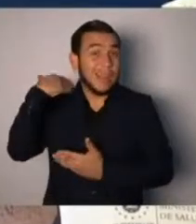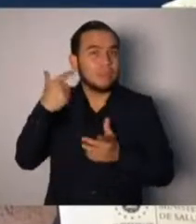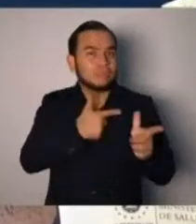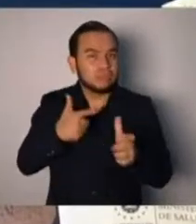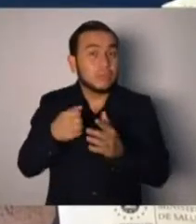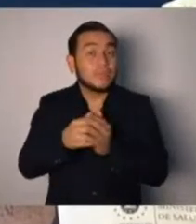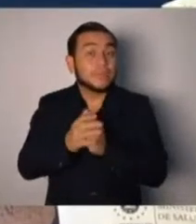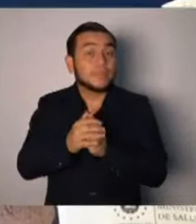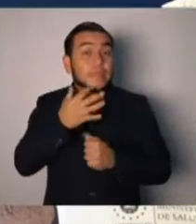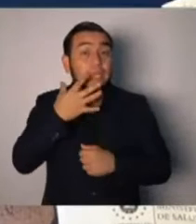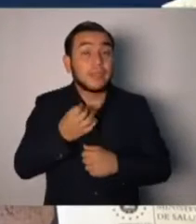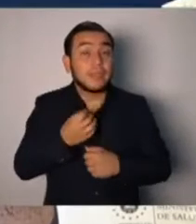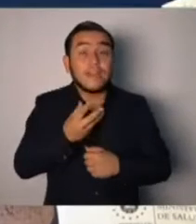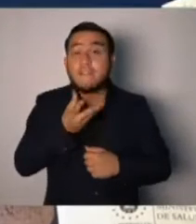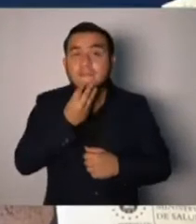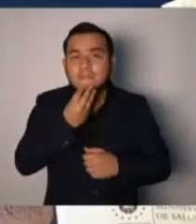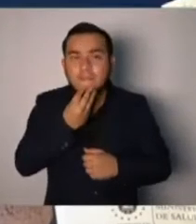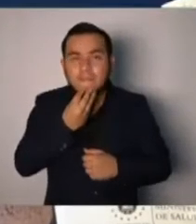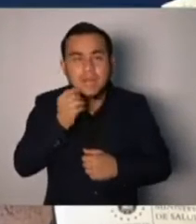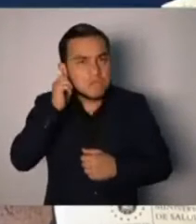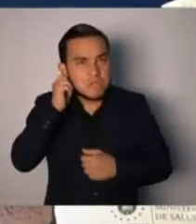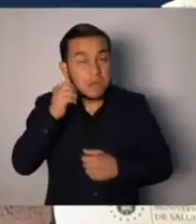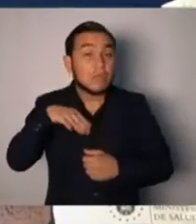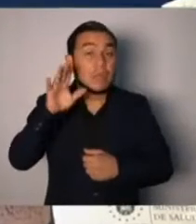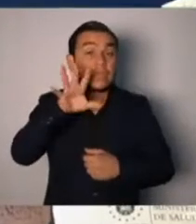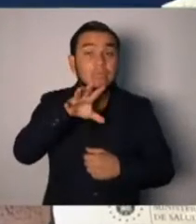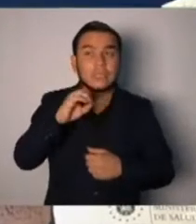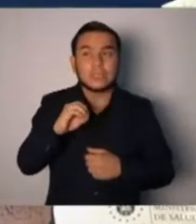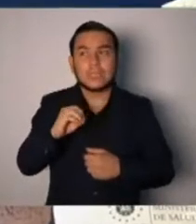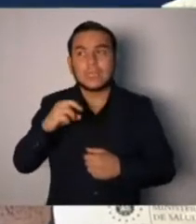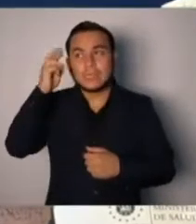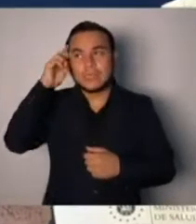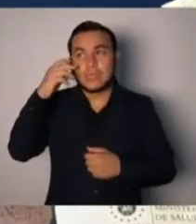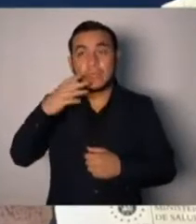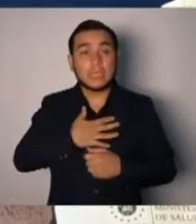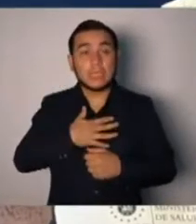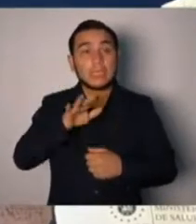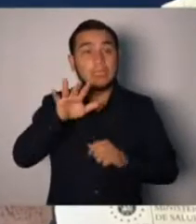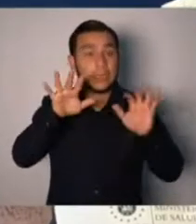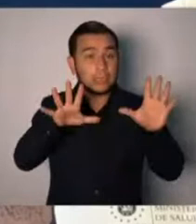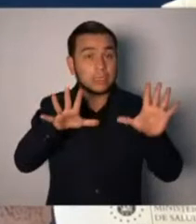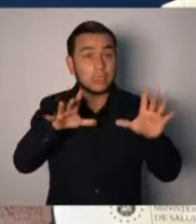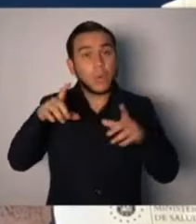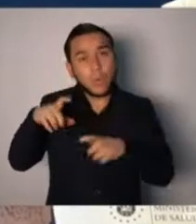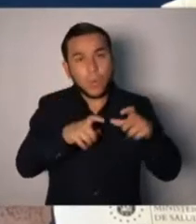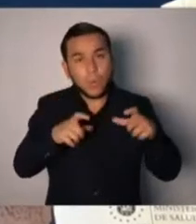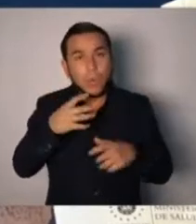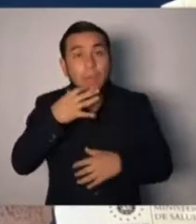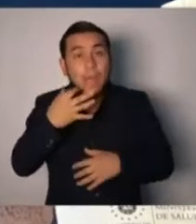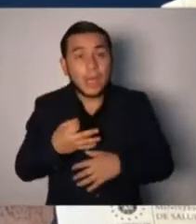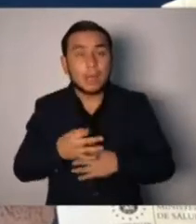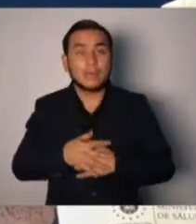y los mayores me sirvió tengo 50 ok usted tenía 10 niños como los que salieron corriendo